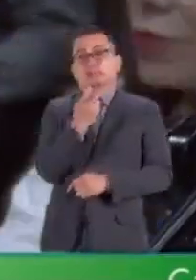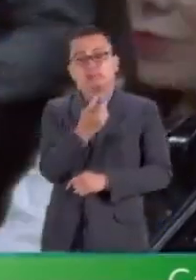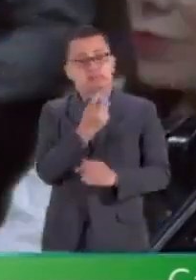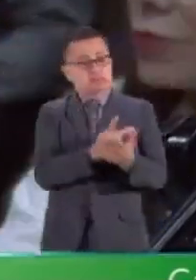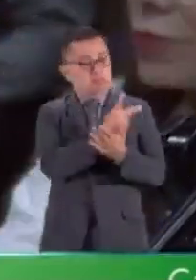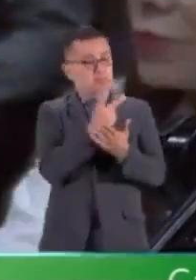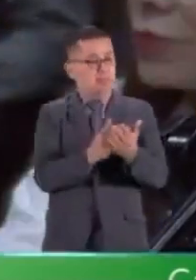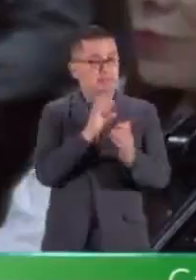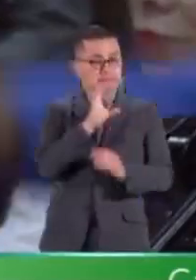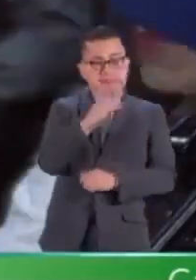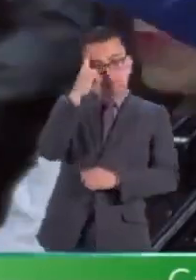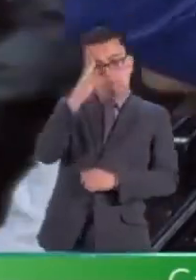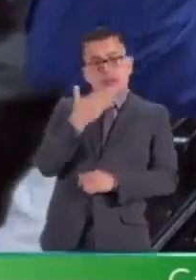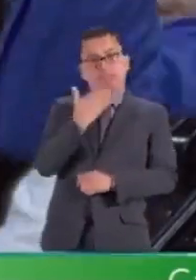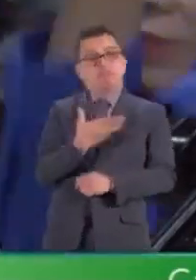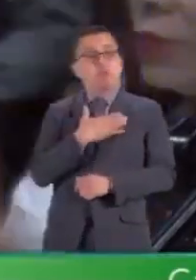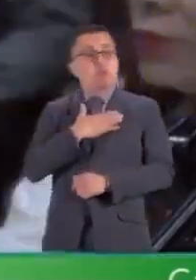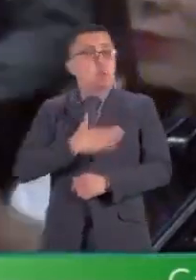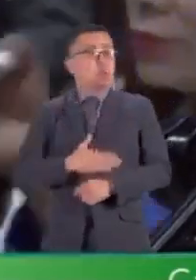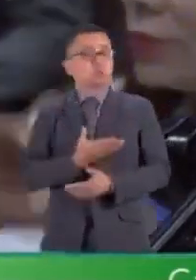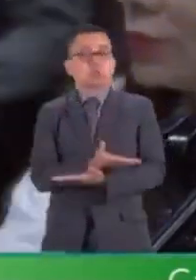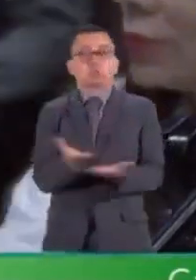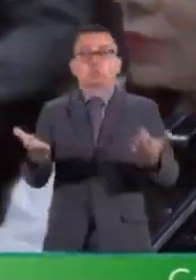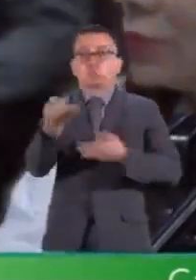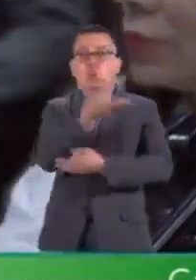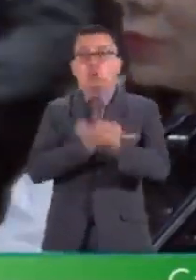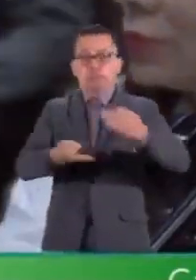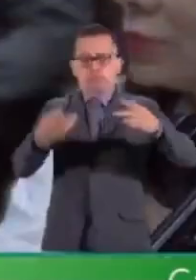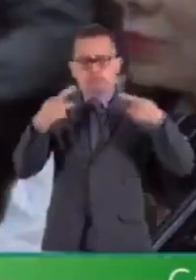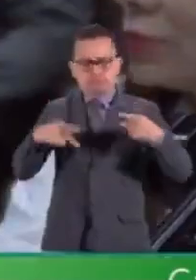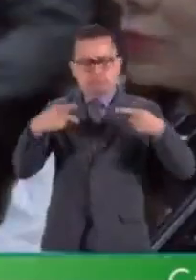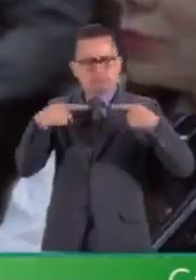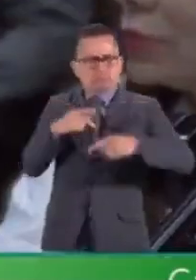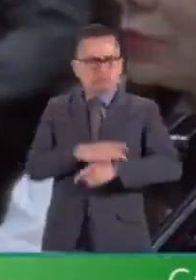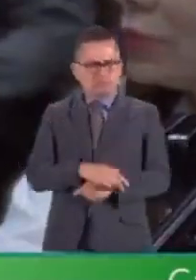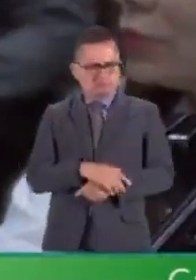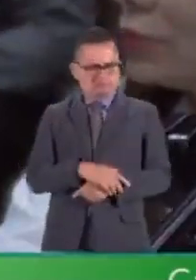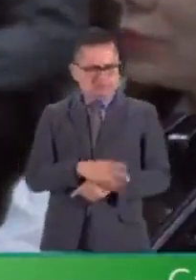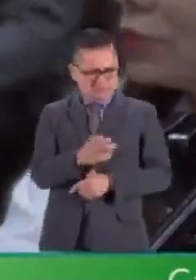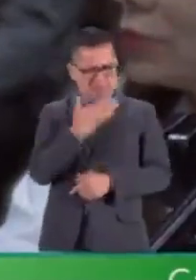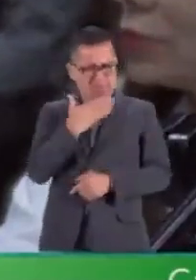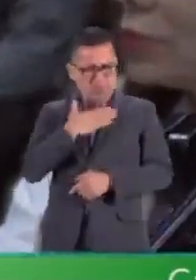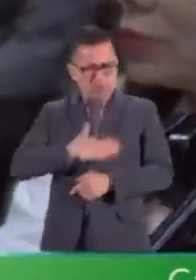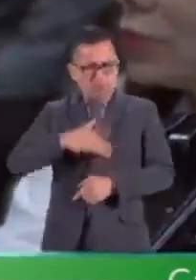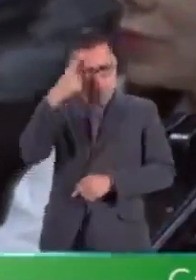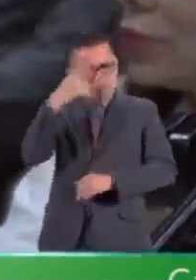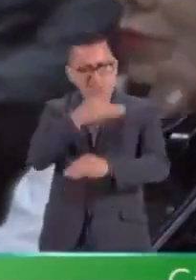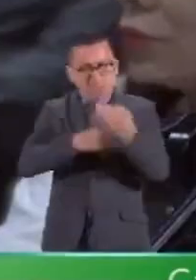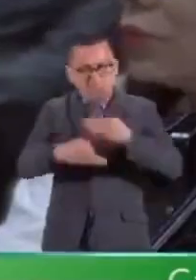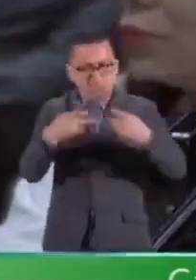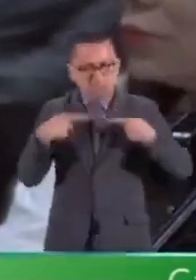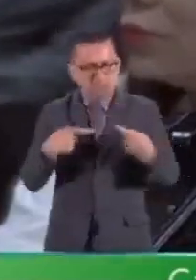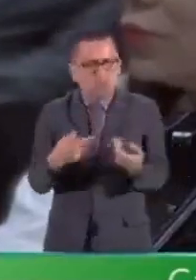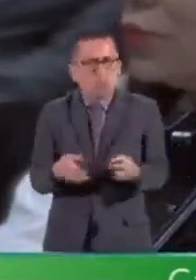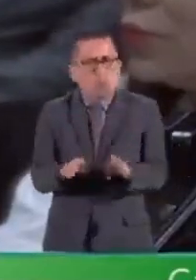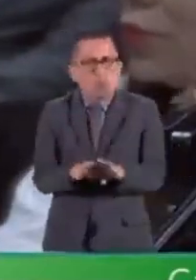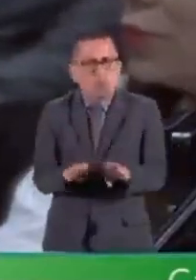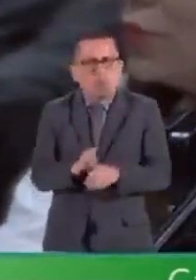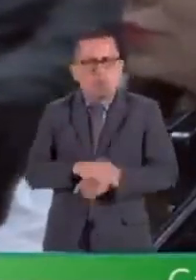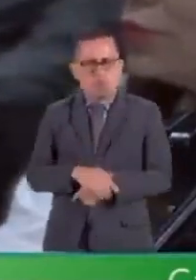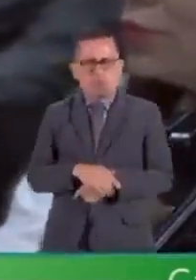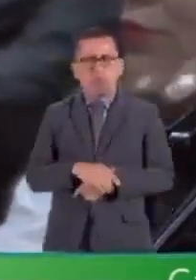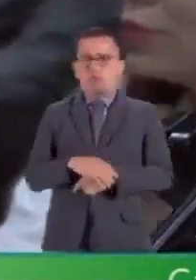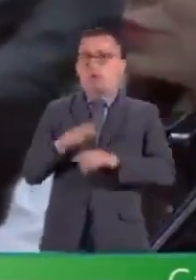la justicia. ¿Cómo democratizar a la justicia cuando esta reforma ha sido cuestionada